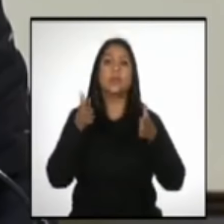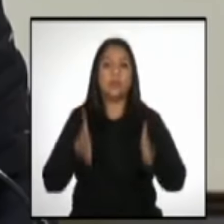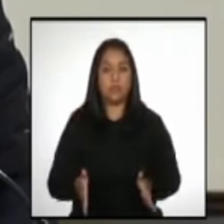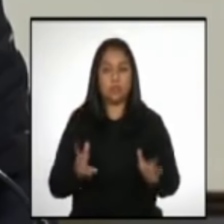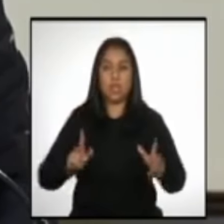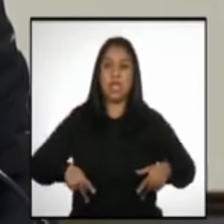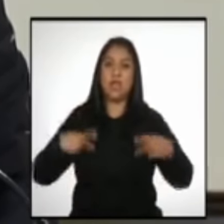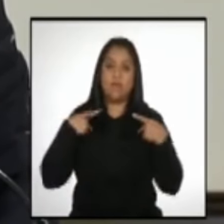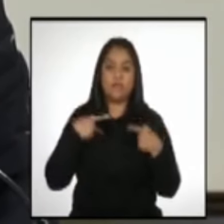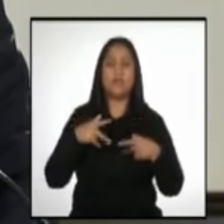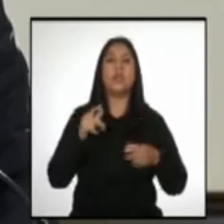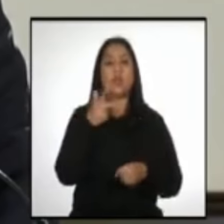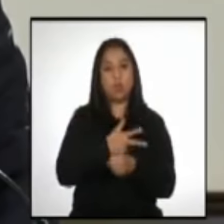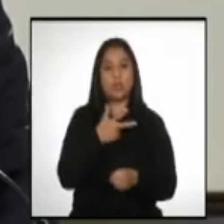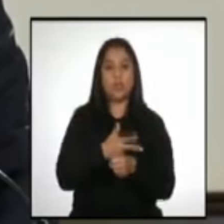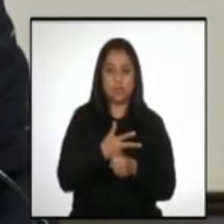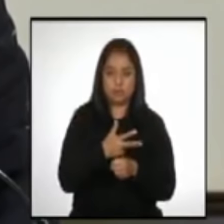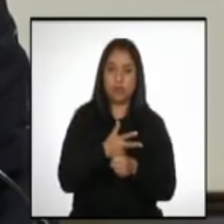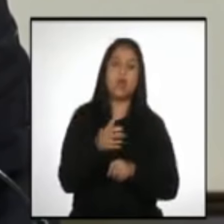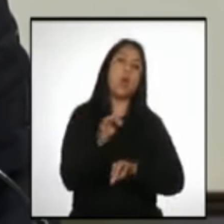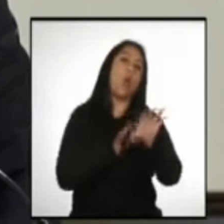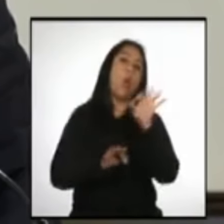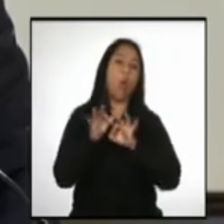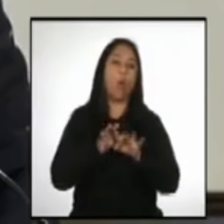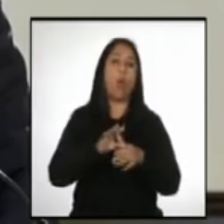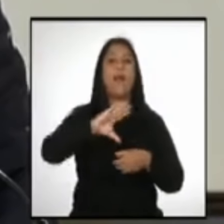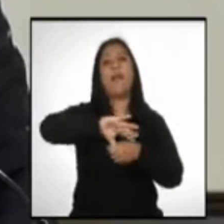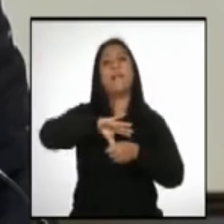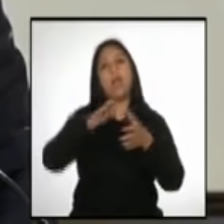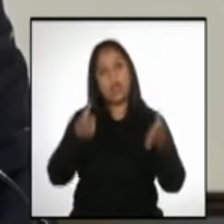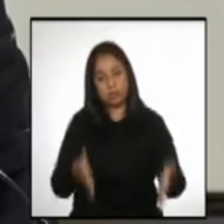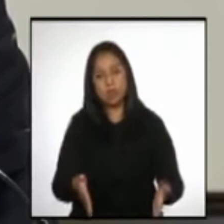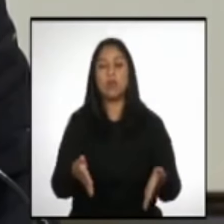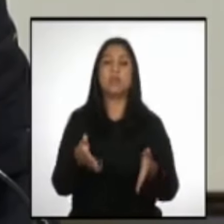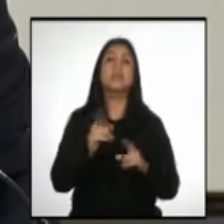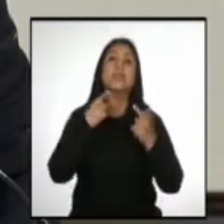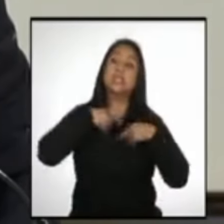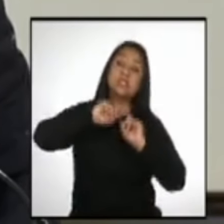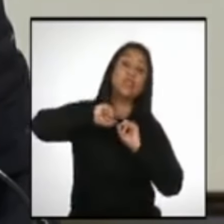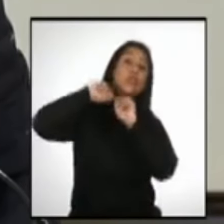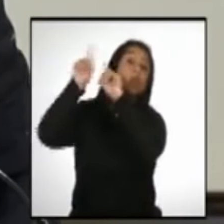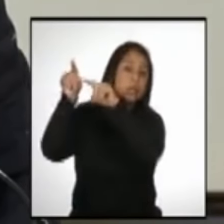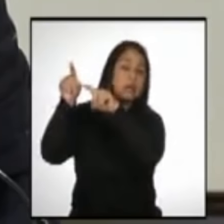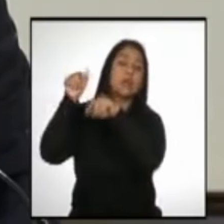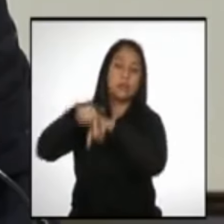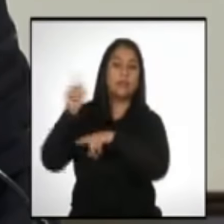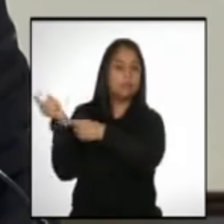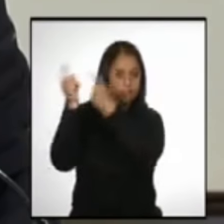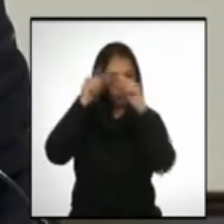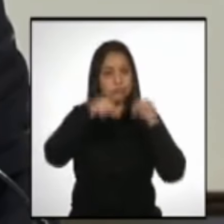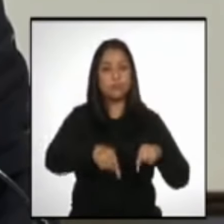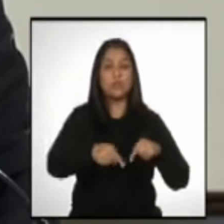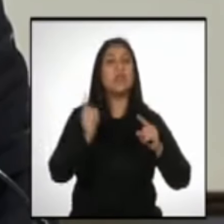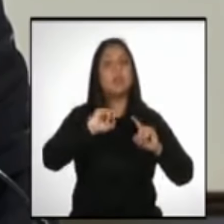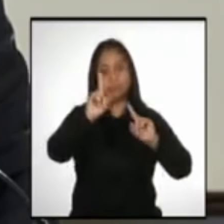residentes en Guatemala o cuerpo diplomático, quienes forzosamente tendrán que entrar en